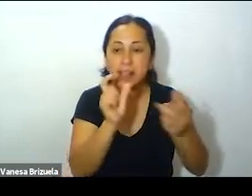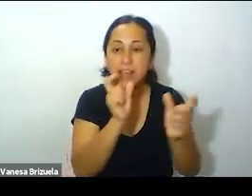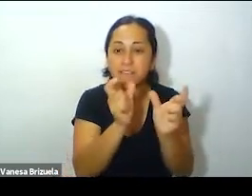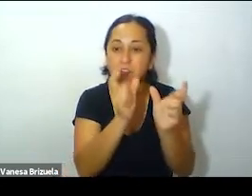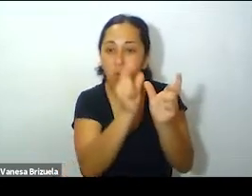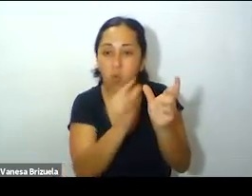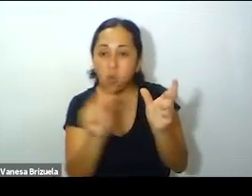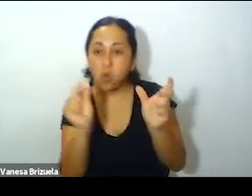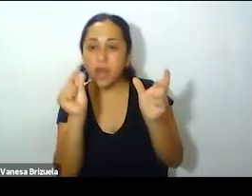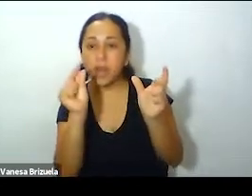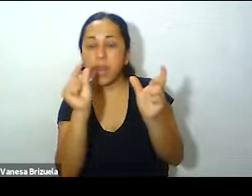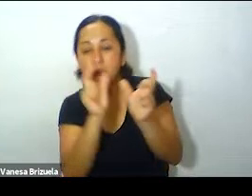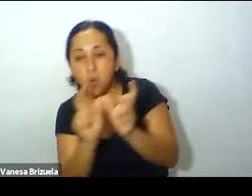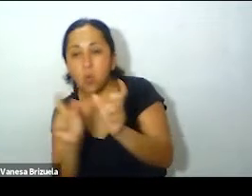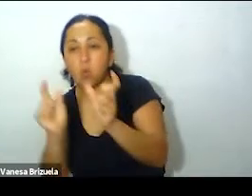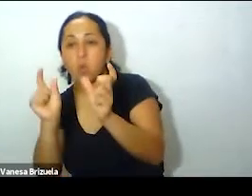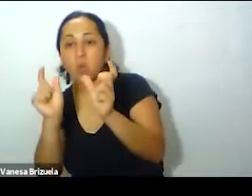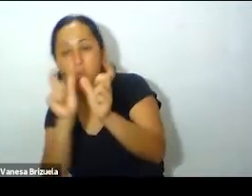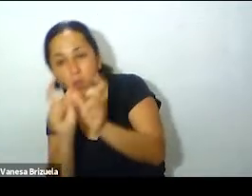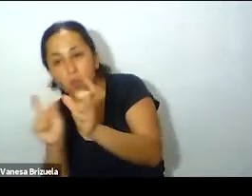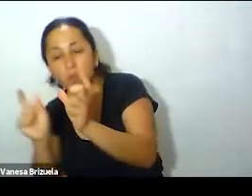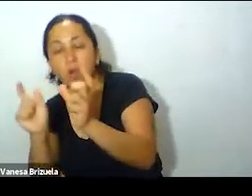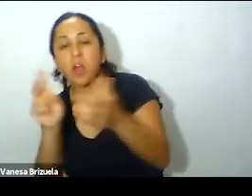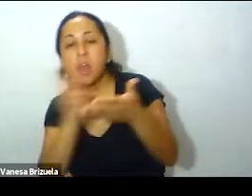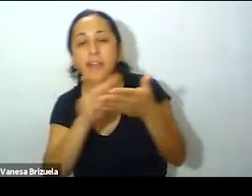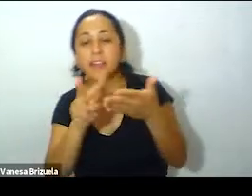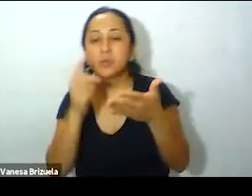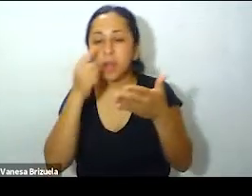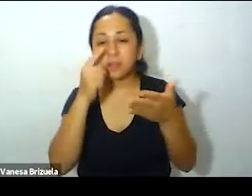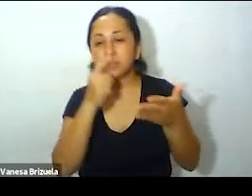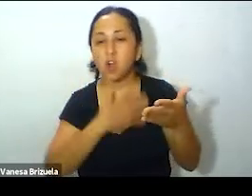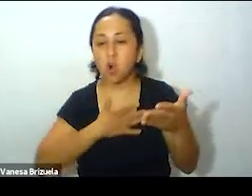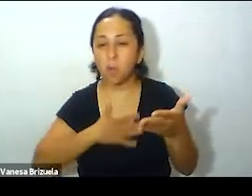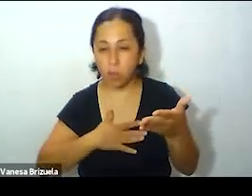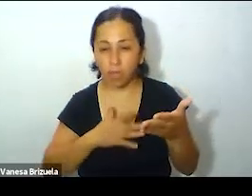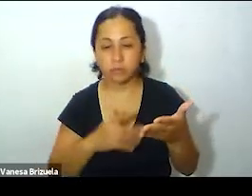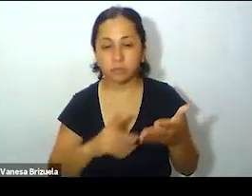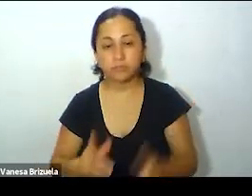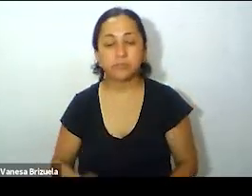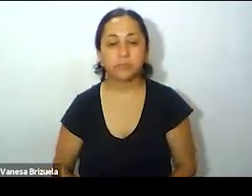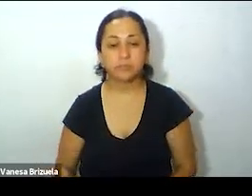las palabras, entonces me lleva el ojo a tener una lectura más cómoda.